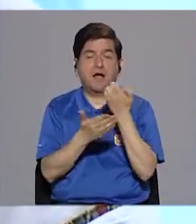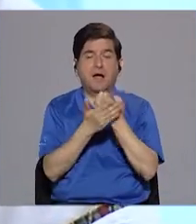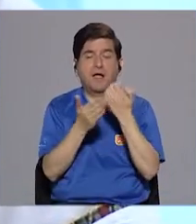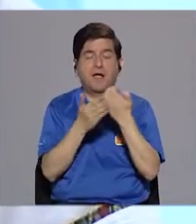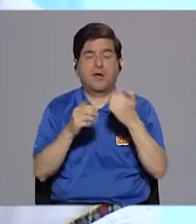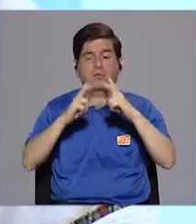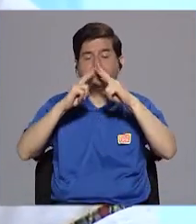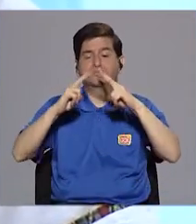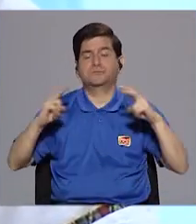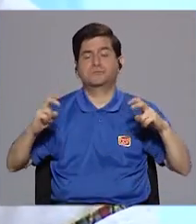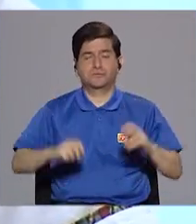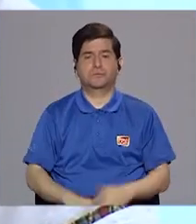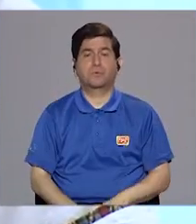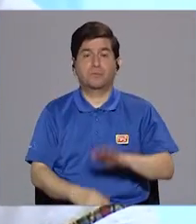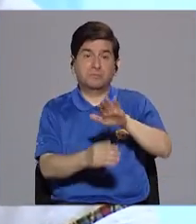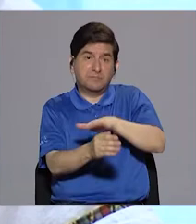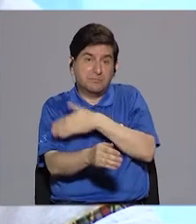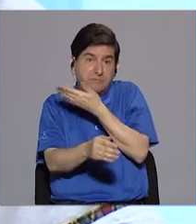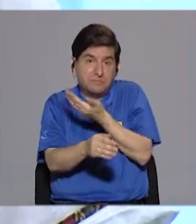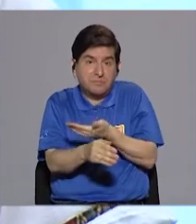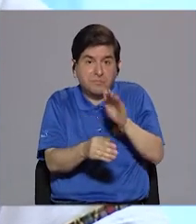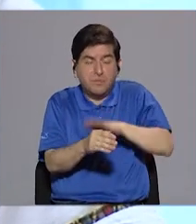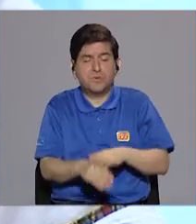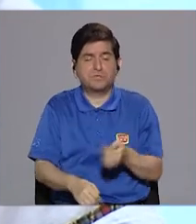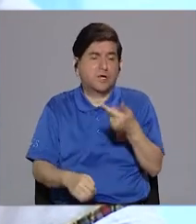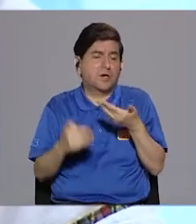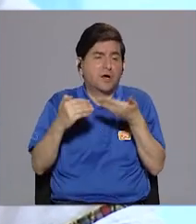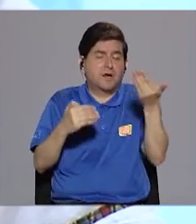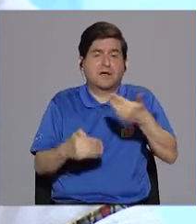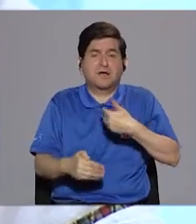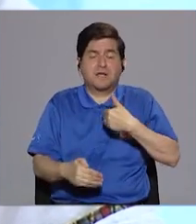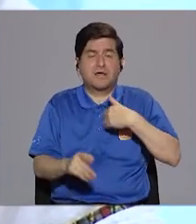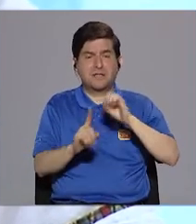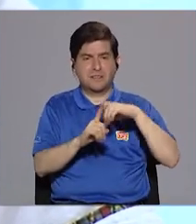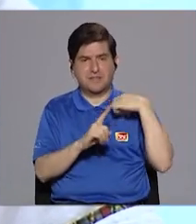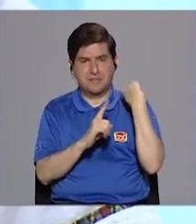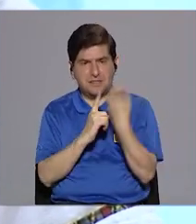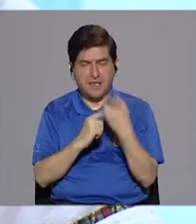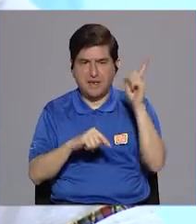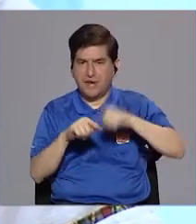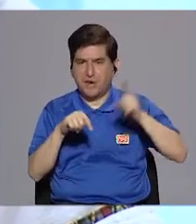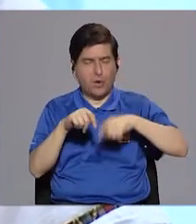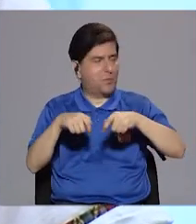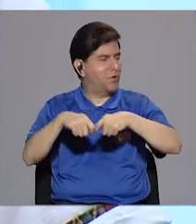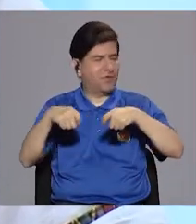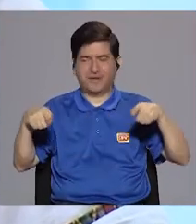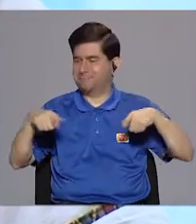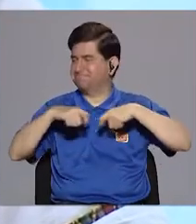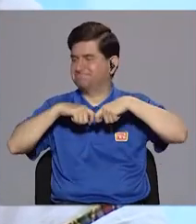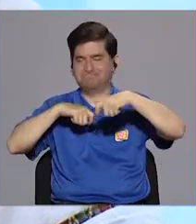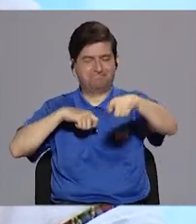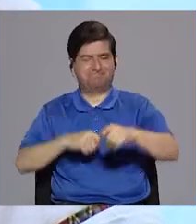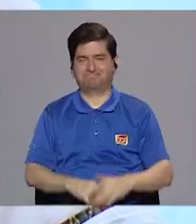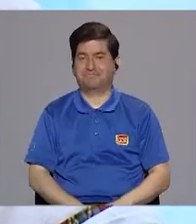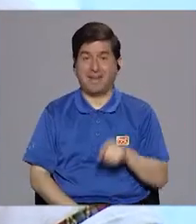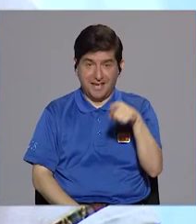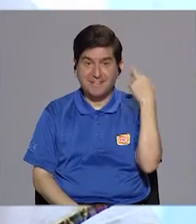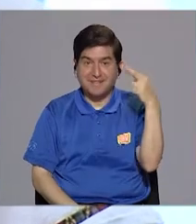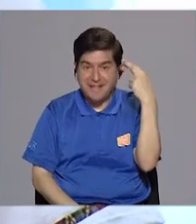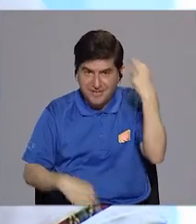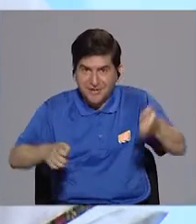económico, sobre todo. Y la música es una de las pocas cosas que tenemos en nuestra sociedad que no se pueden medir. Uh-huh. Para eso